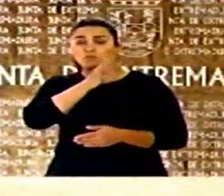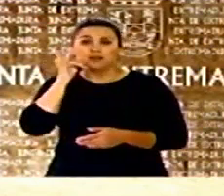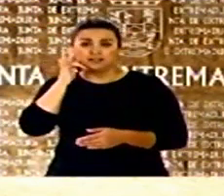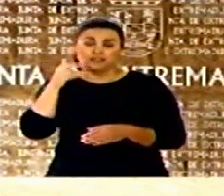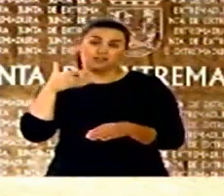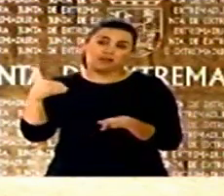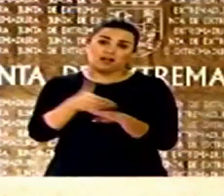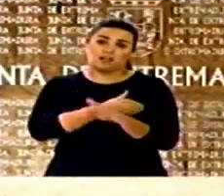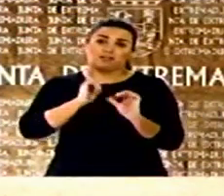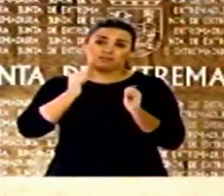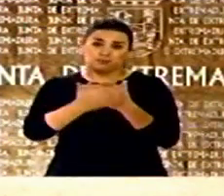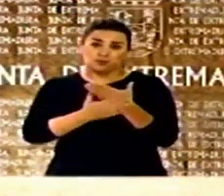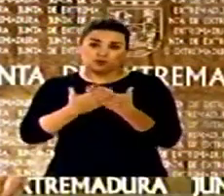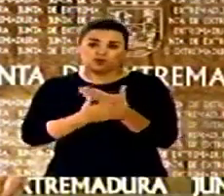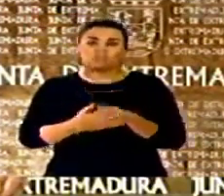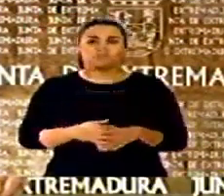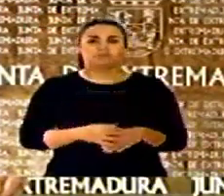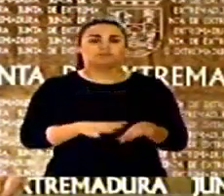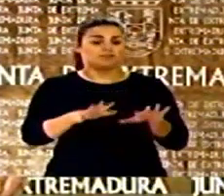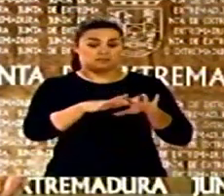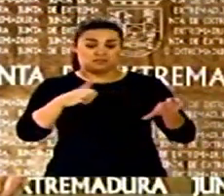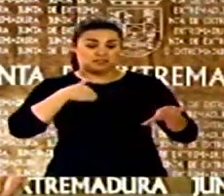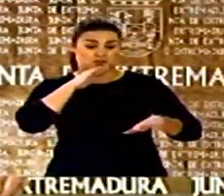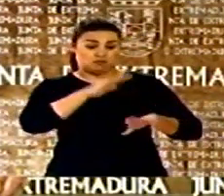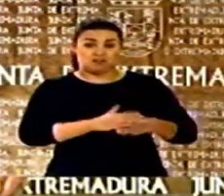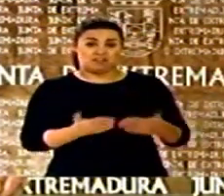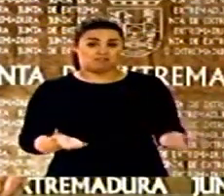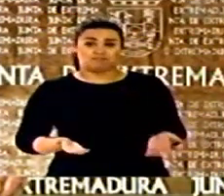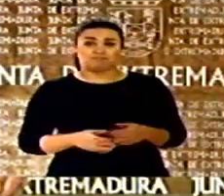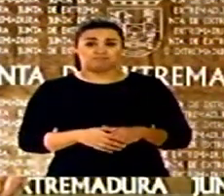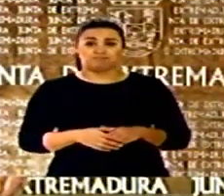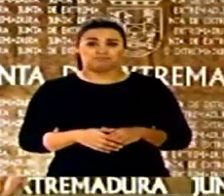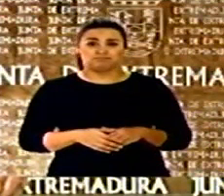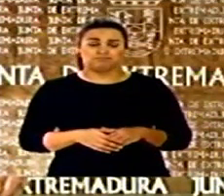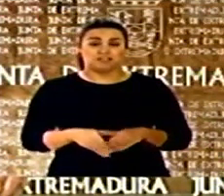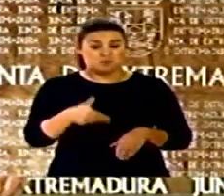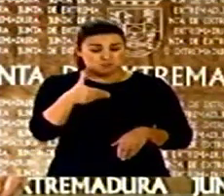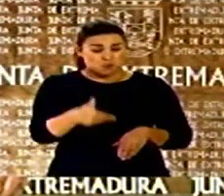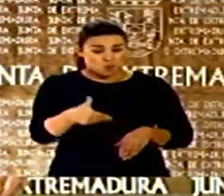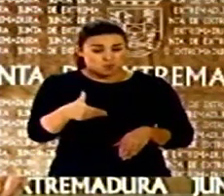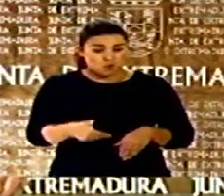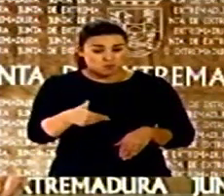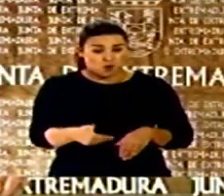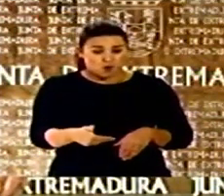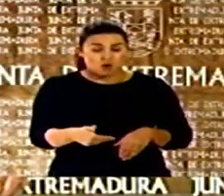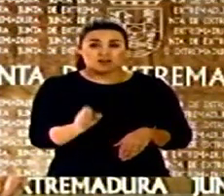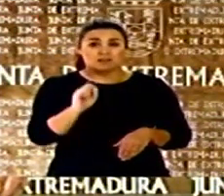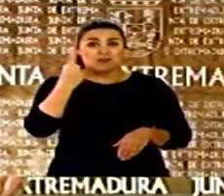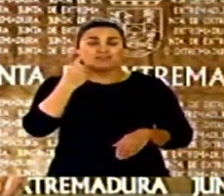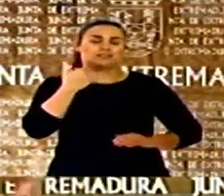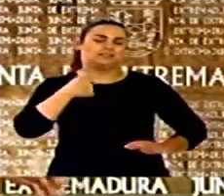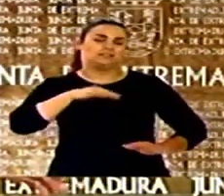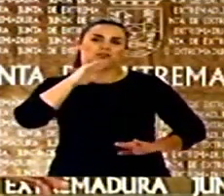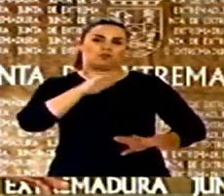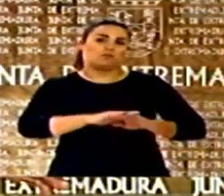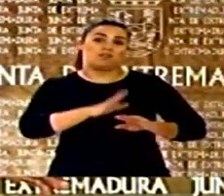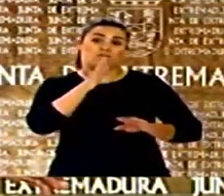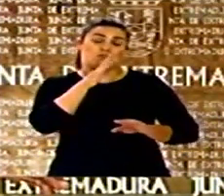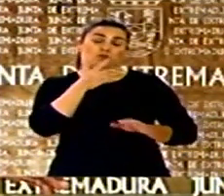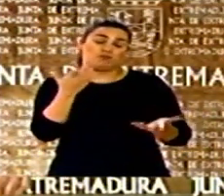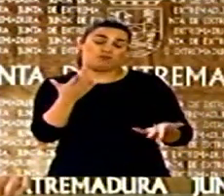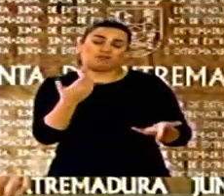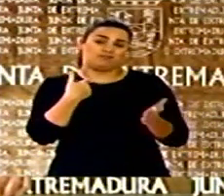importantes que, si queréis, luego le pasáis a los medios exactamente cuáles son las que están pendientes, pero quedan todavía por